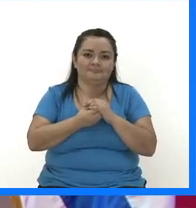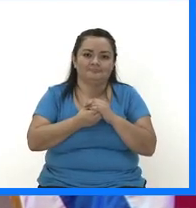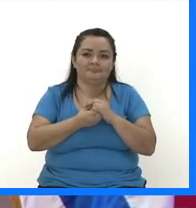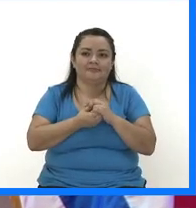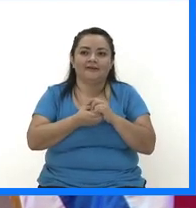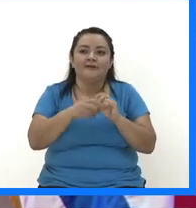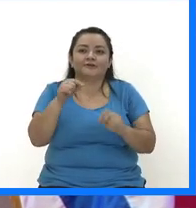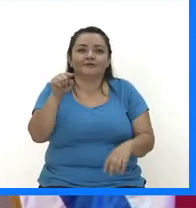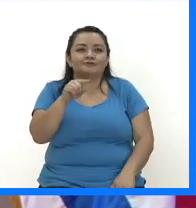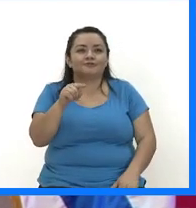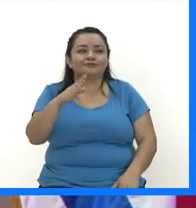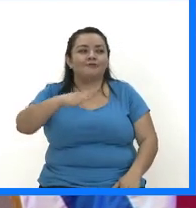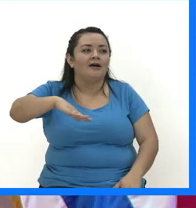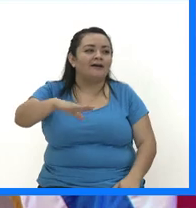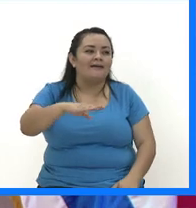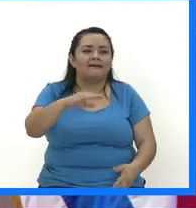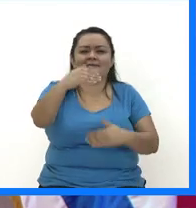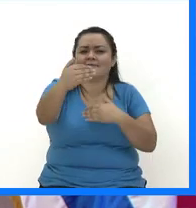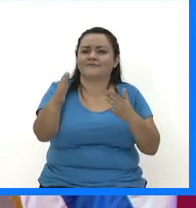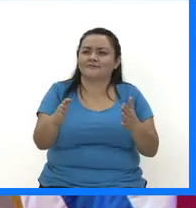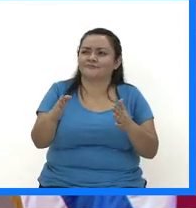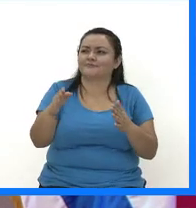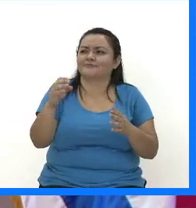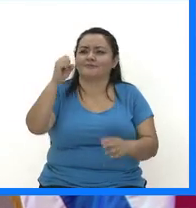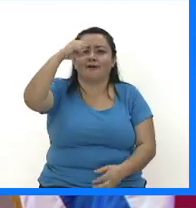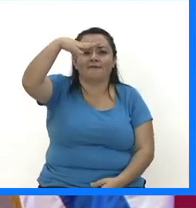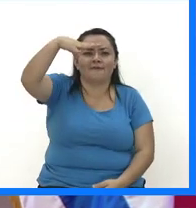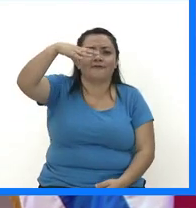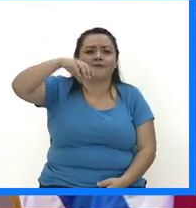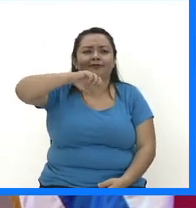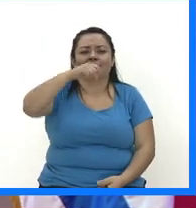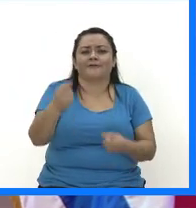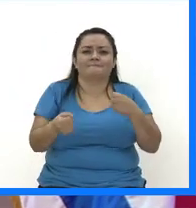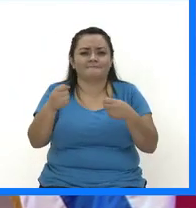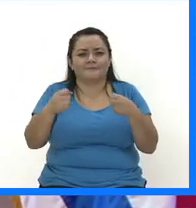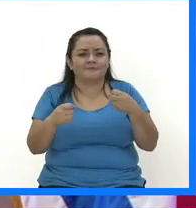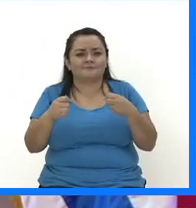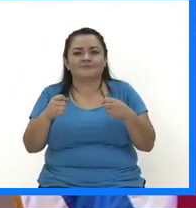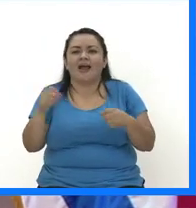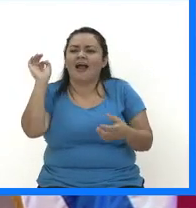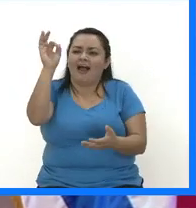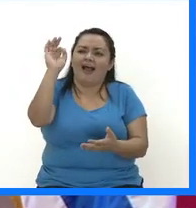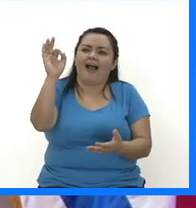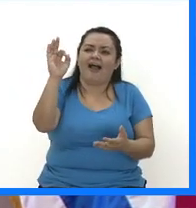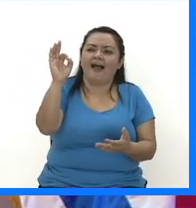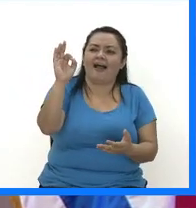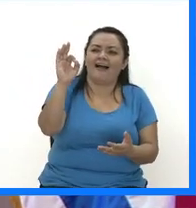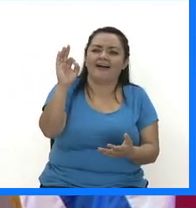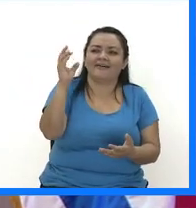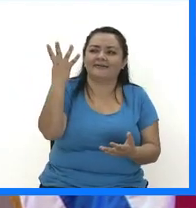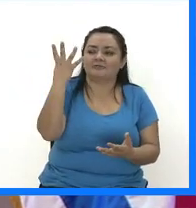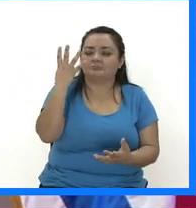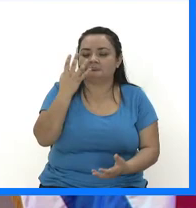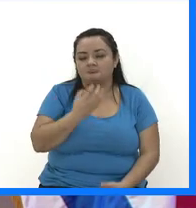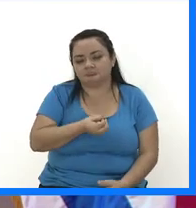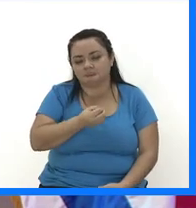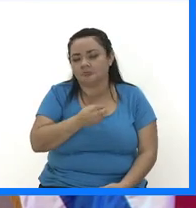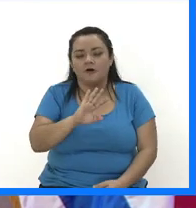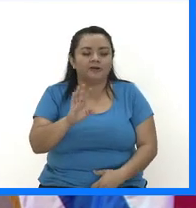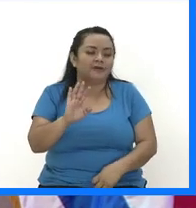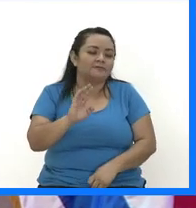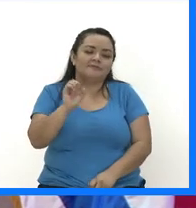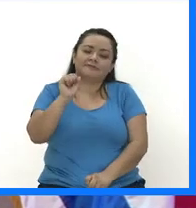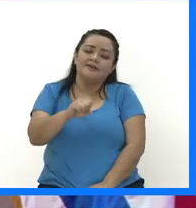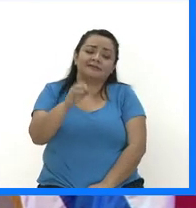agarraste un local con esto con luces con busco un camión con aquí tengo que agua los financieros no pueden predicar porque